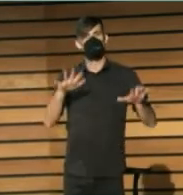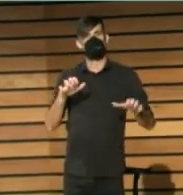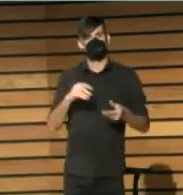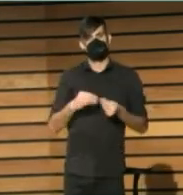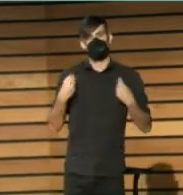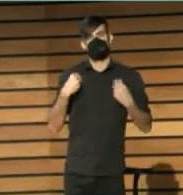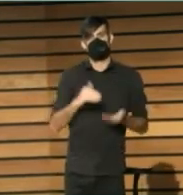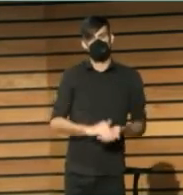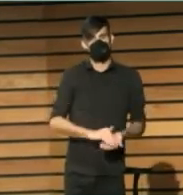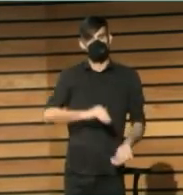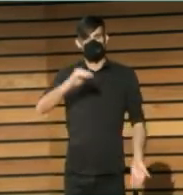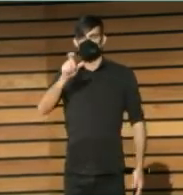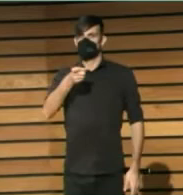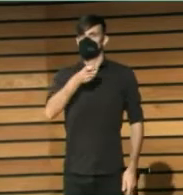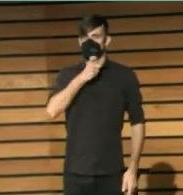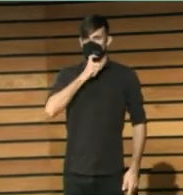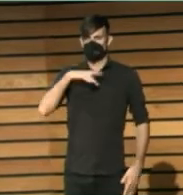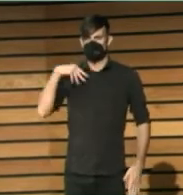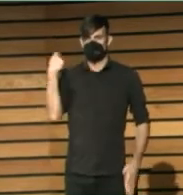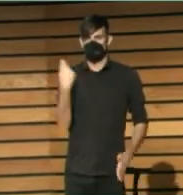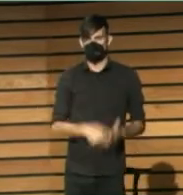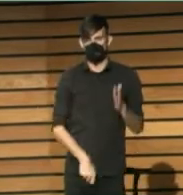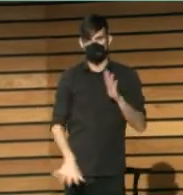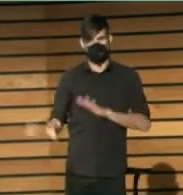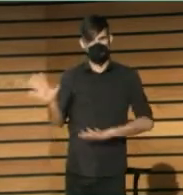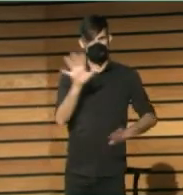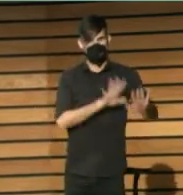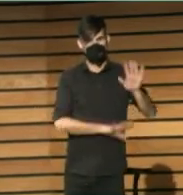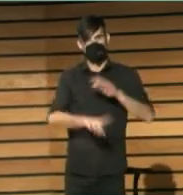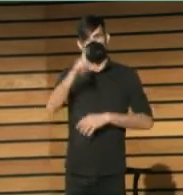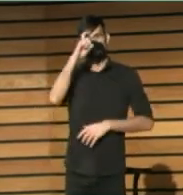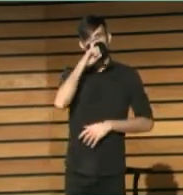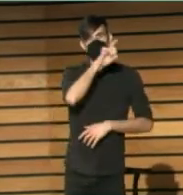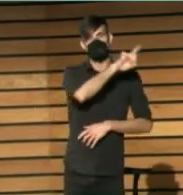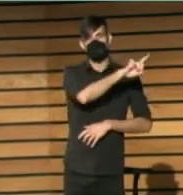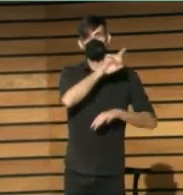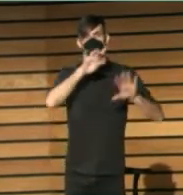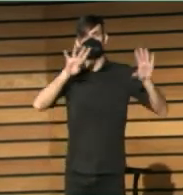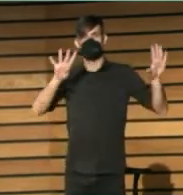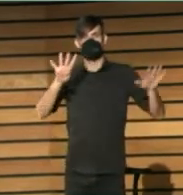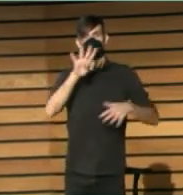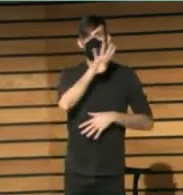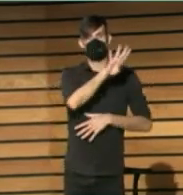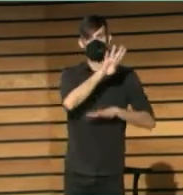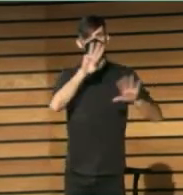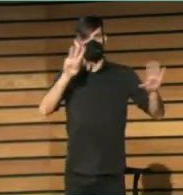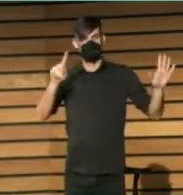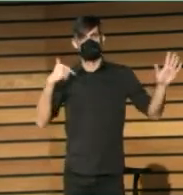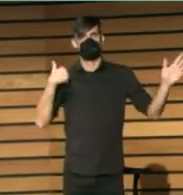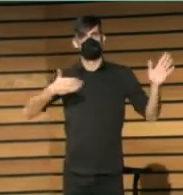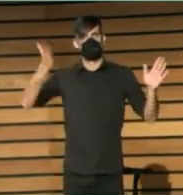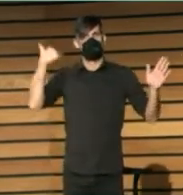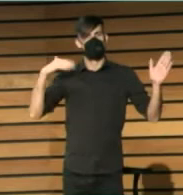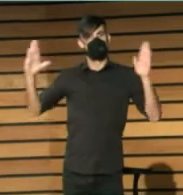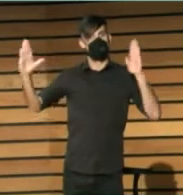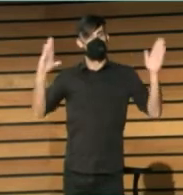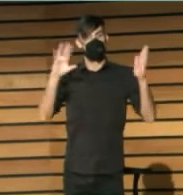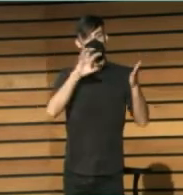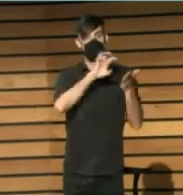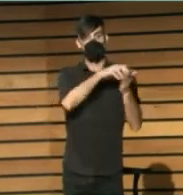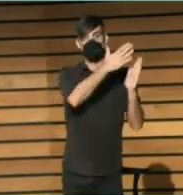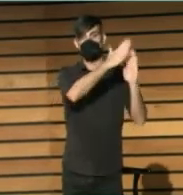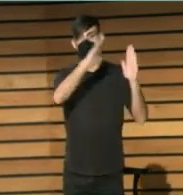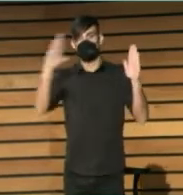difícil y complejo. Yo nací en 1948, que era una época sin bibliotecas,